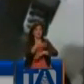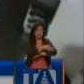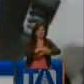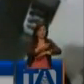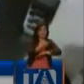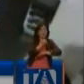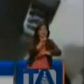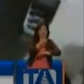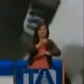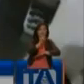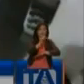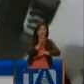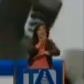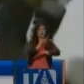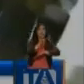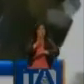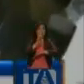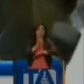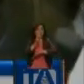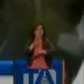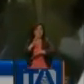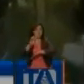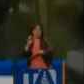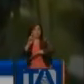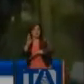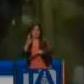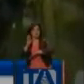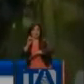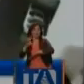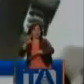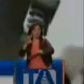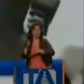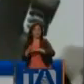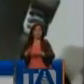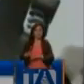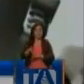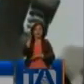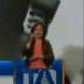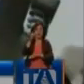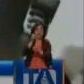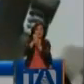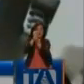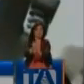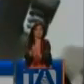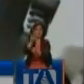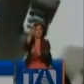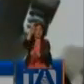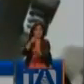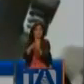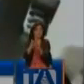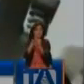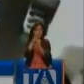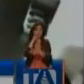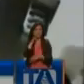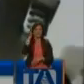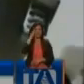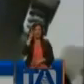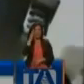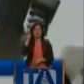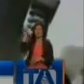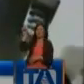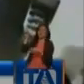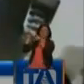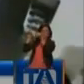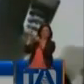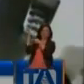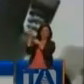para cometer un acto delictivo. Esto sucedió en el norte de Quito. Aparentemente sabe exactamente dónde está el televisor,